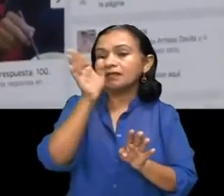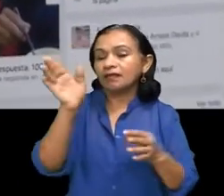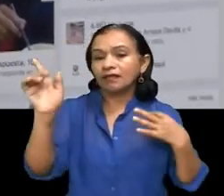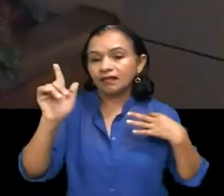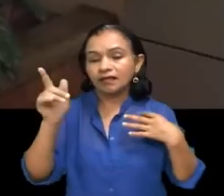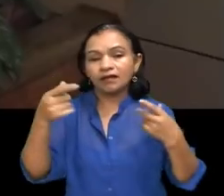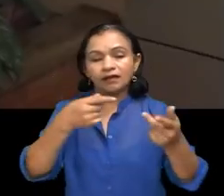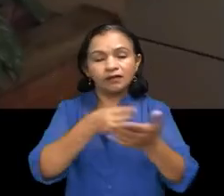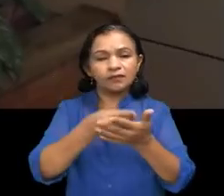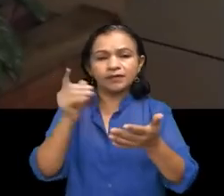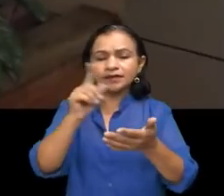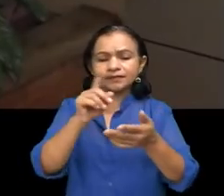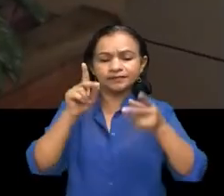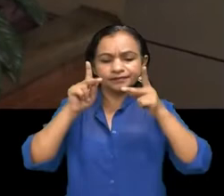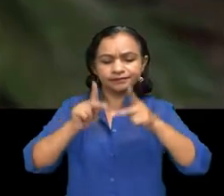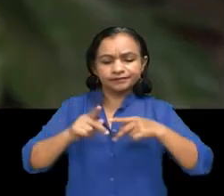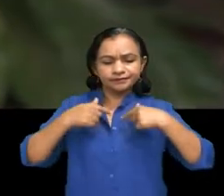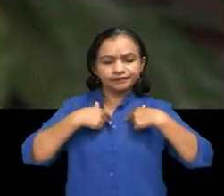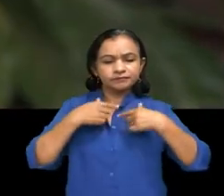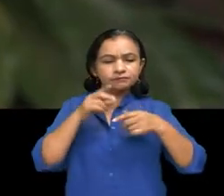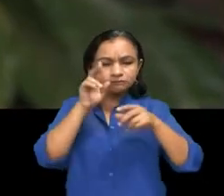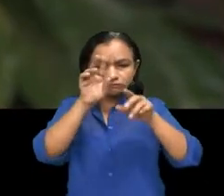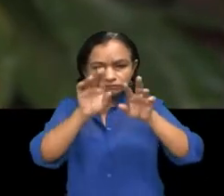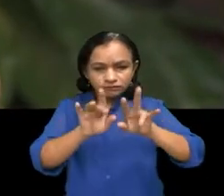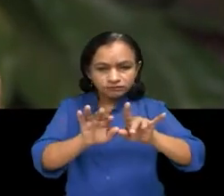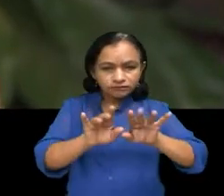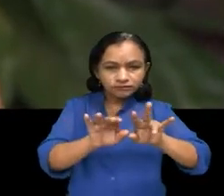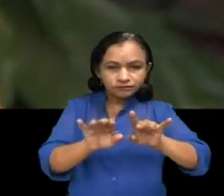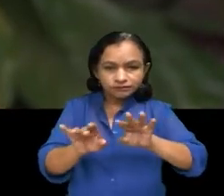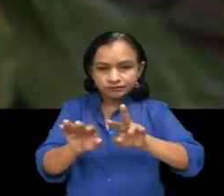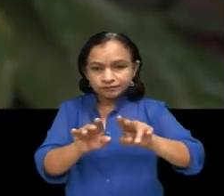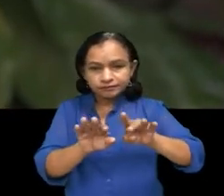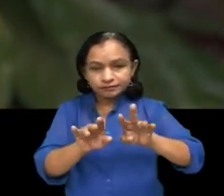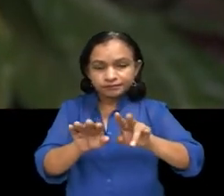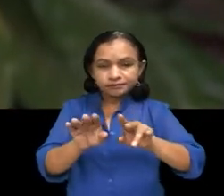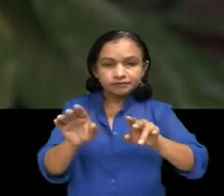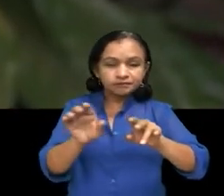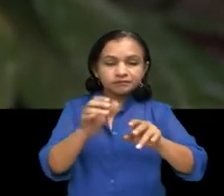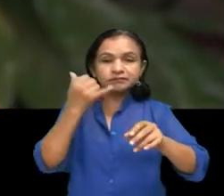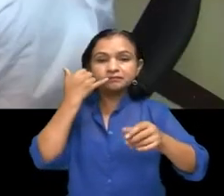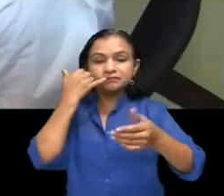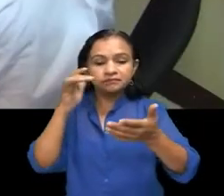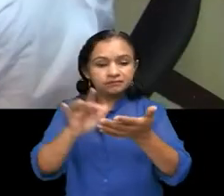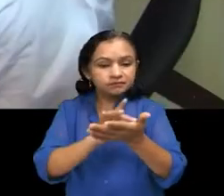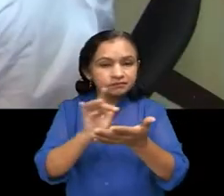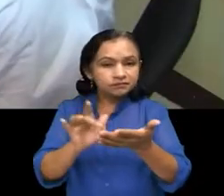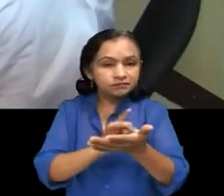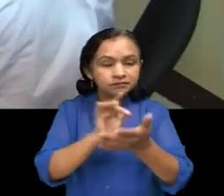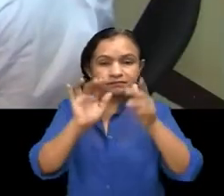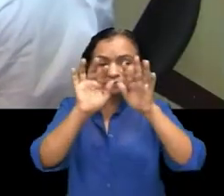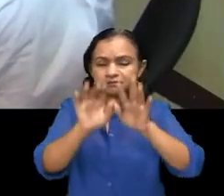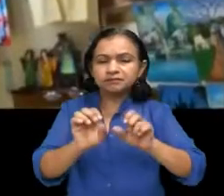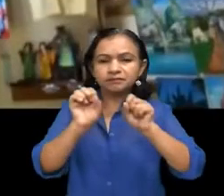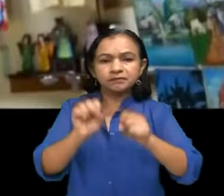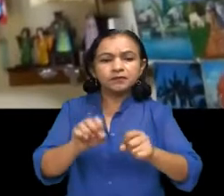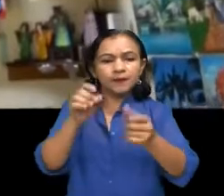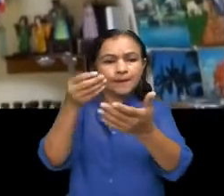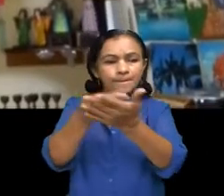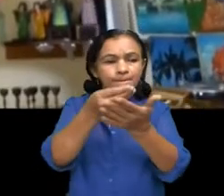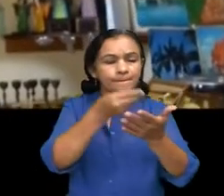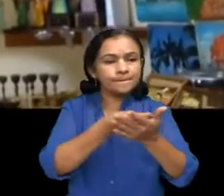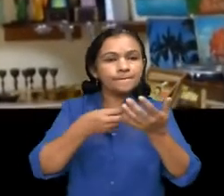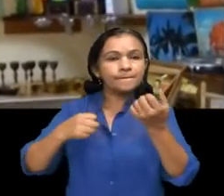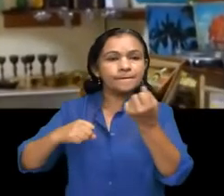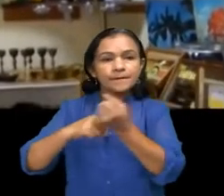física. El usuario o comprador puede hacerlo a través de un smartphone, tablet o computadora. El apoyo